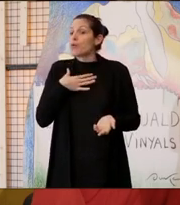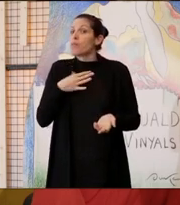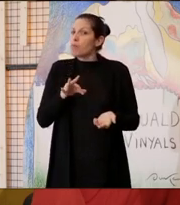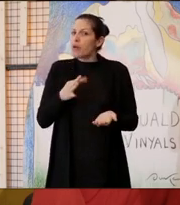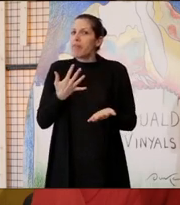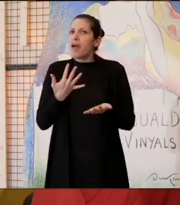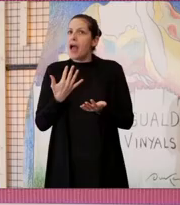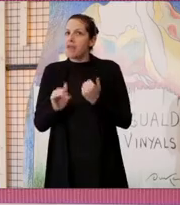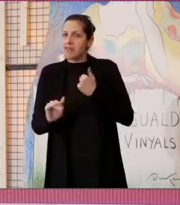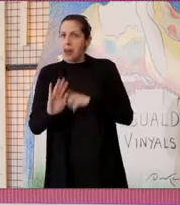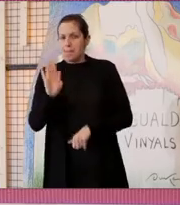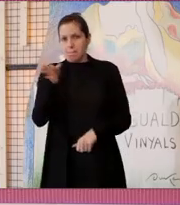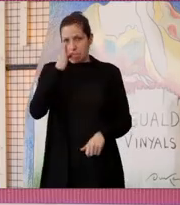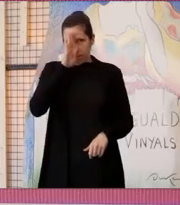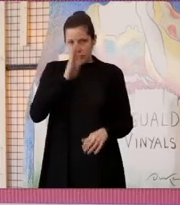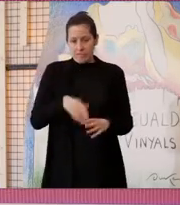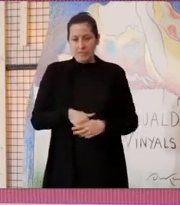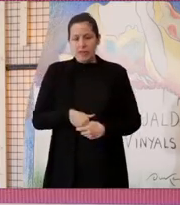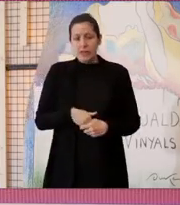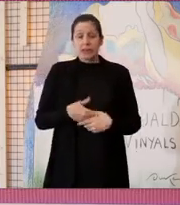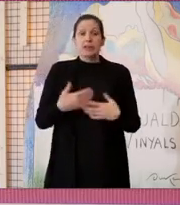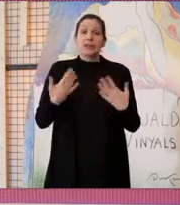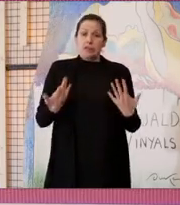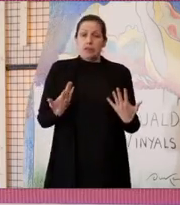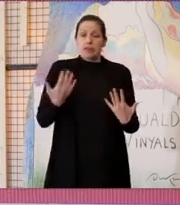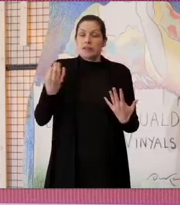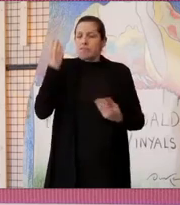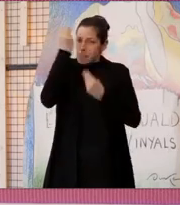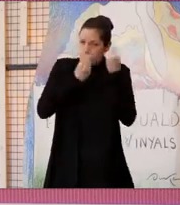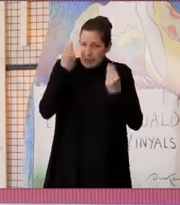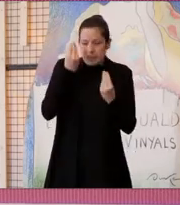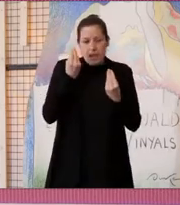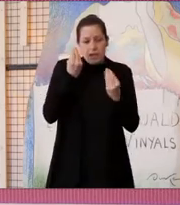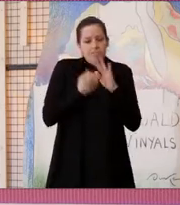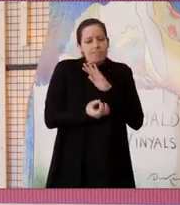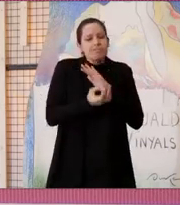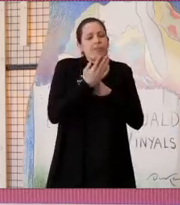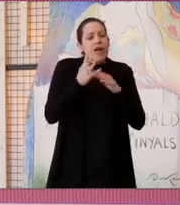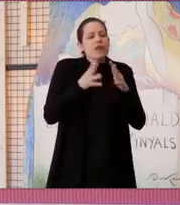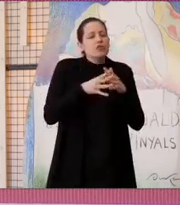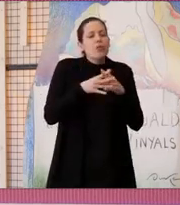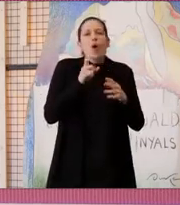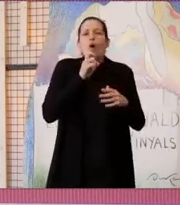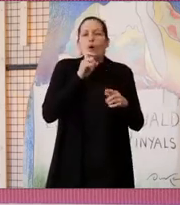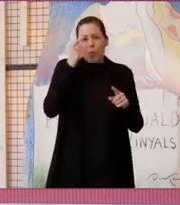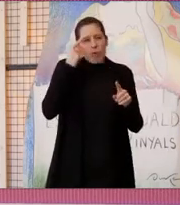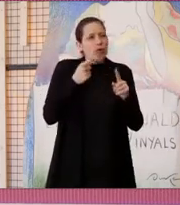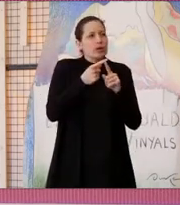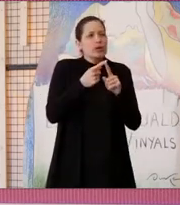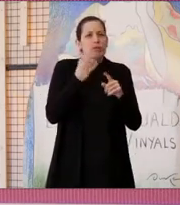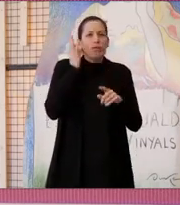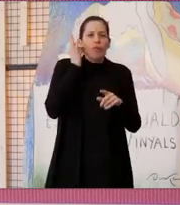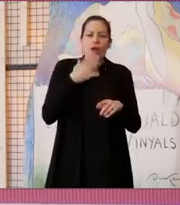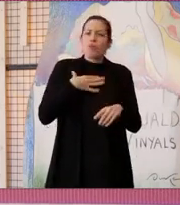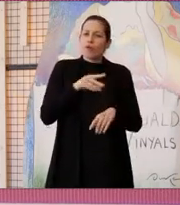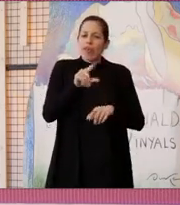duda Pero cómo generamos las estructuras para que las mujeres puedan estar en